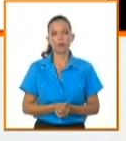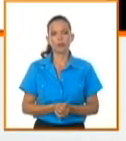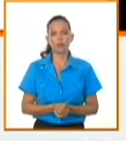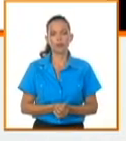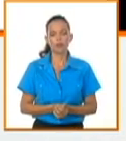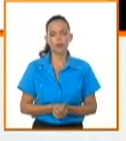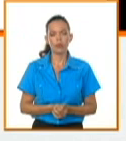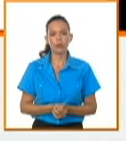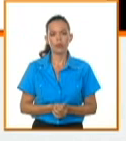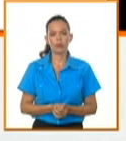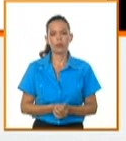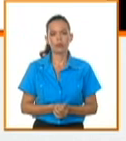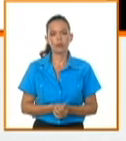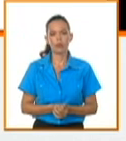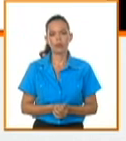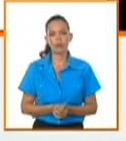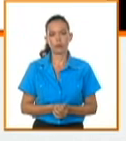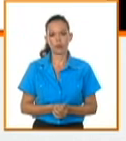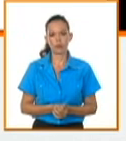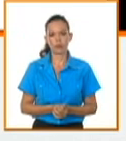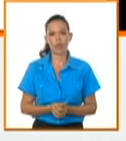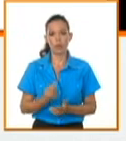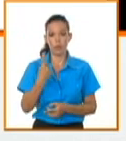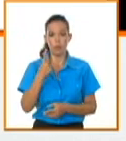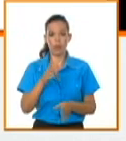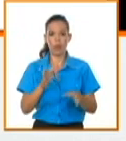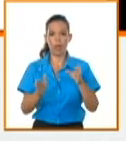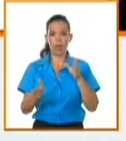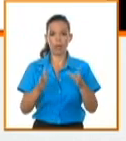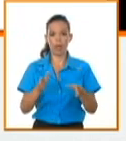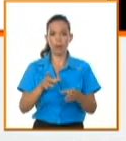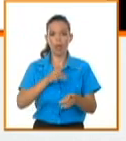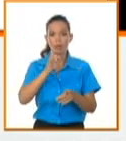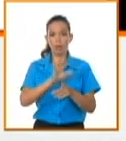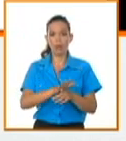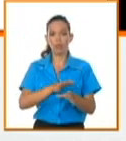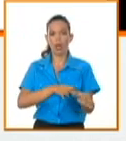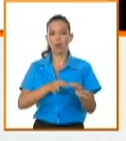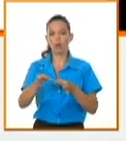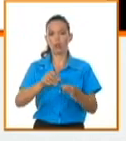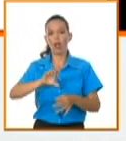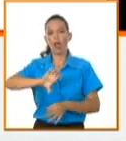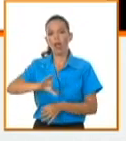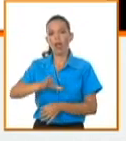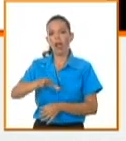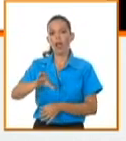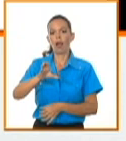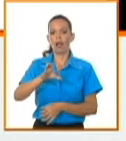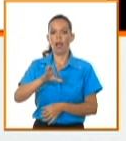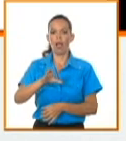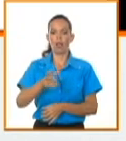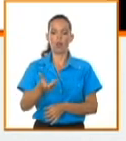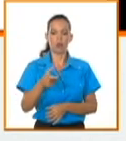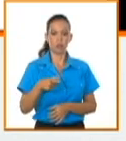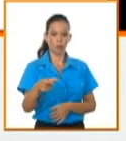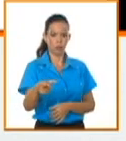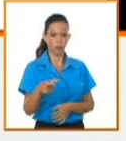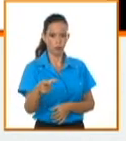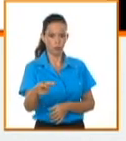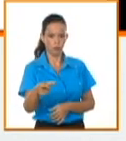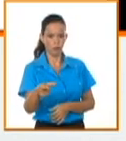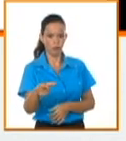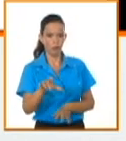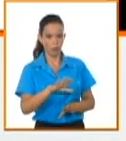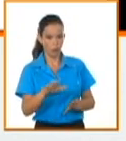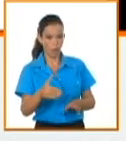población en esa primera instancia el servicio de los cajeros automáticos ya se venía ya se conocían los el servicio por la por los